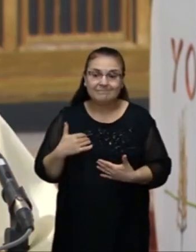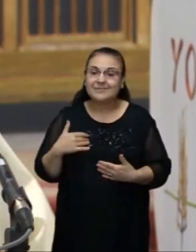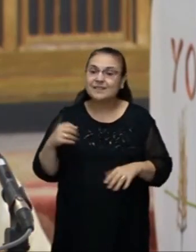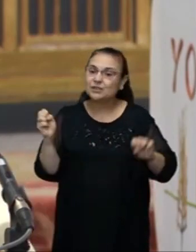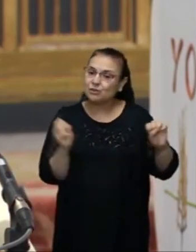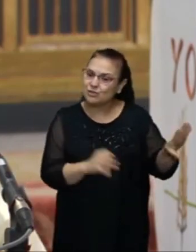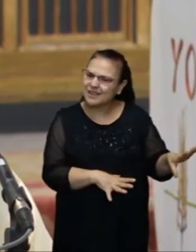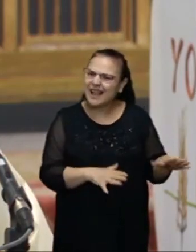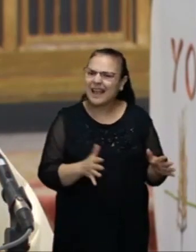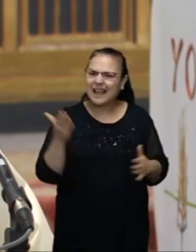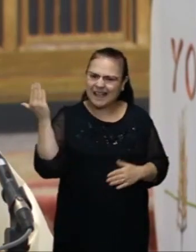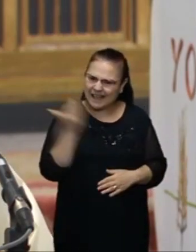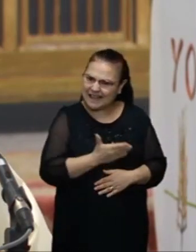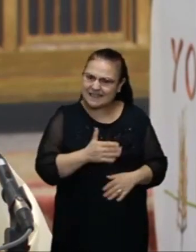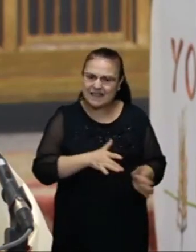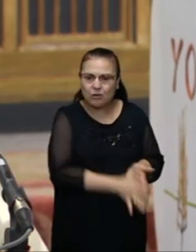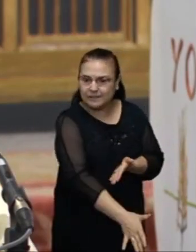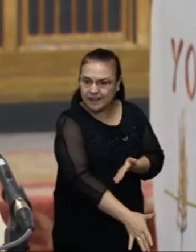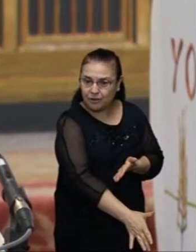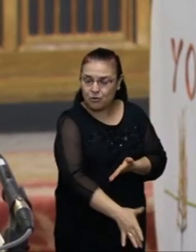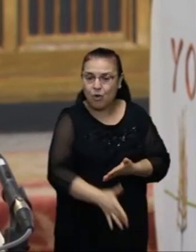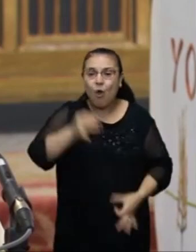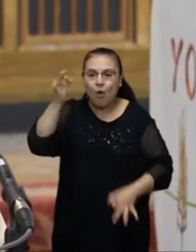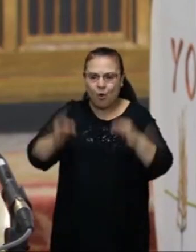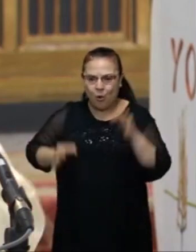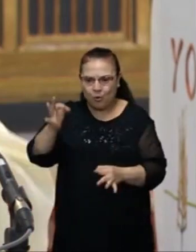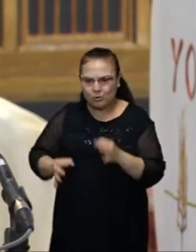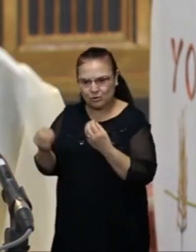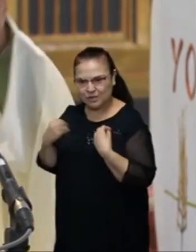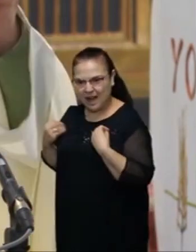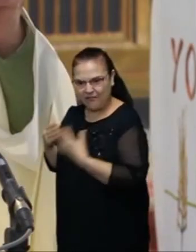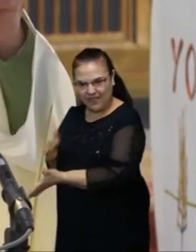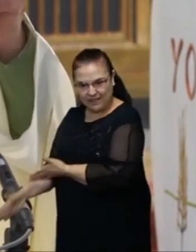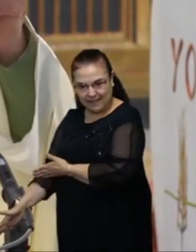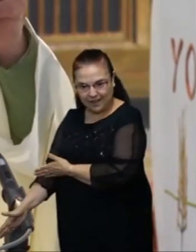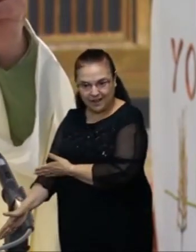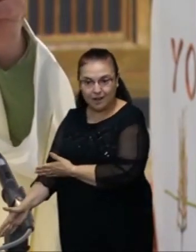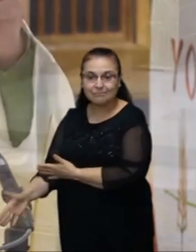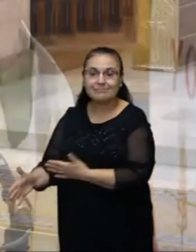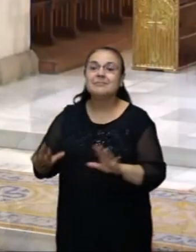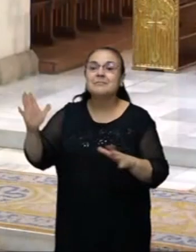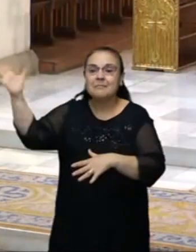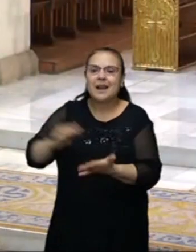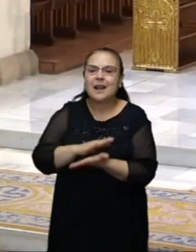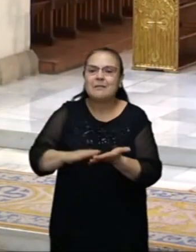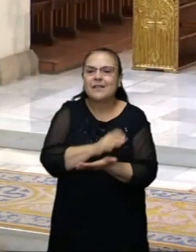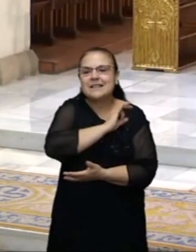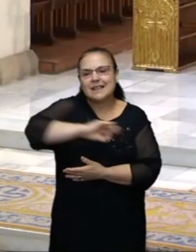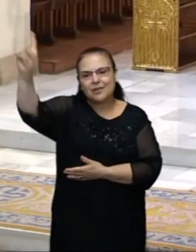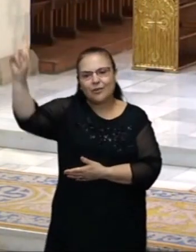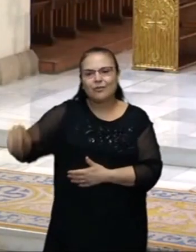irán al castigo eterno y los justos a la vida eterna. Palabra del Señor.